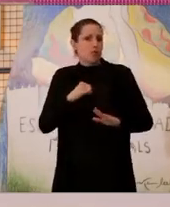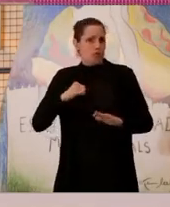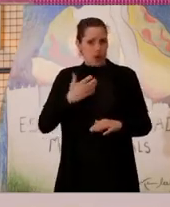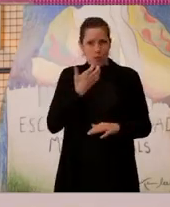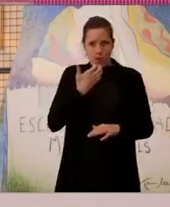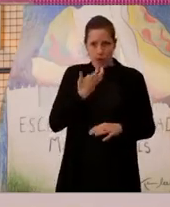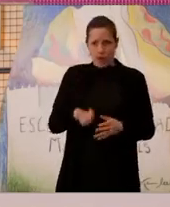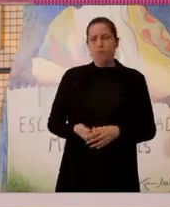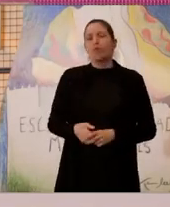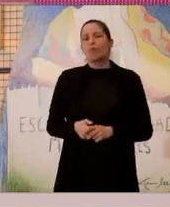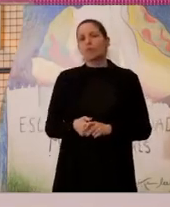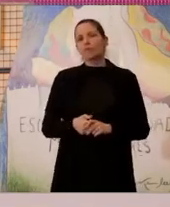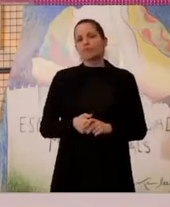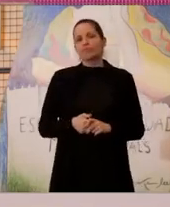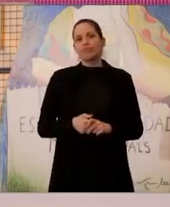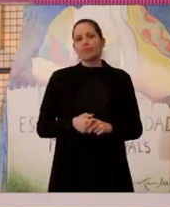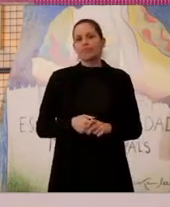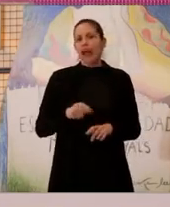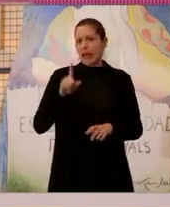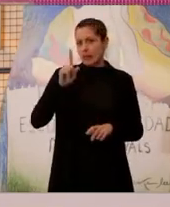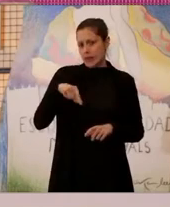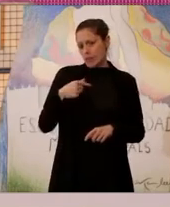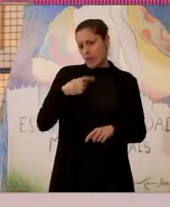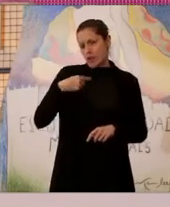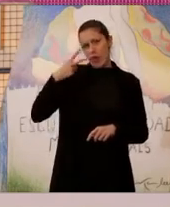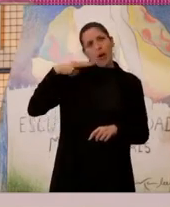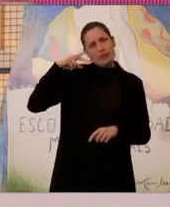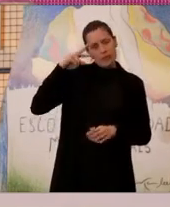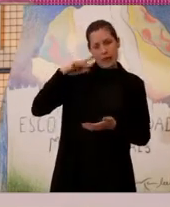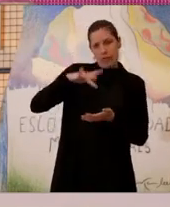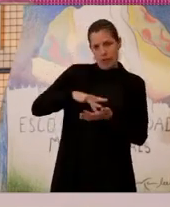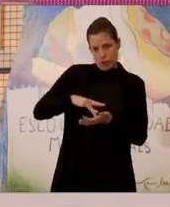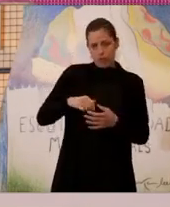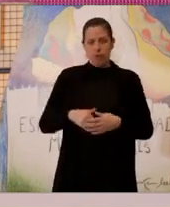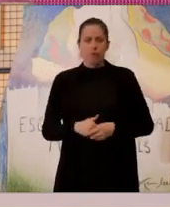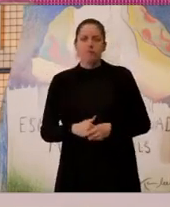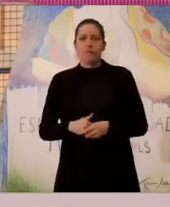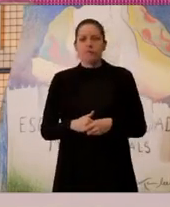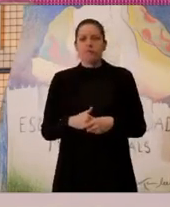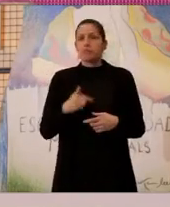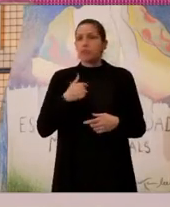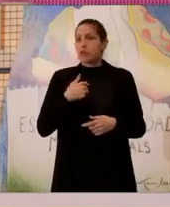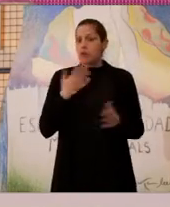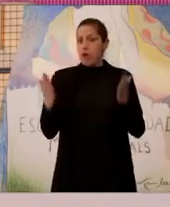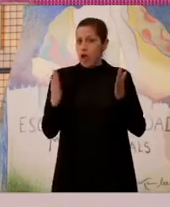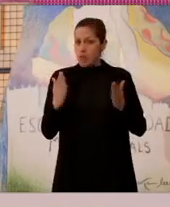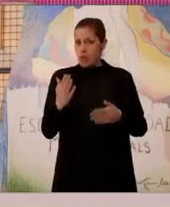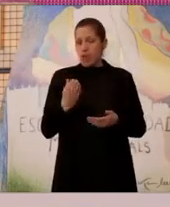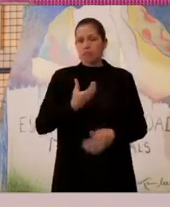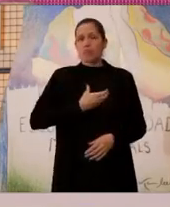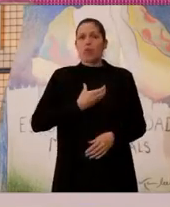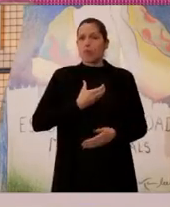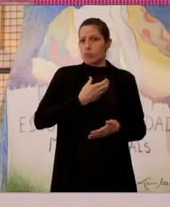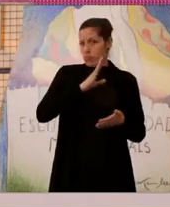voy a referirme también a una historia vivida que fue la que me lo hizo entender yo estaba en el ayuntamiento de Barcelona